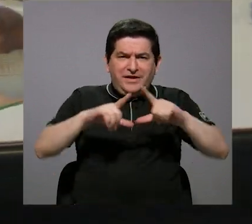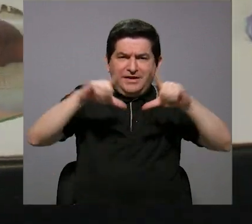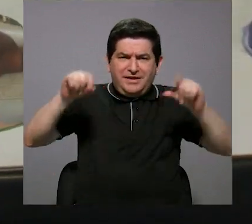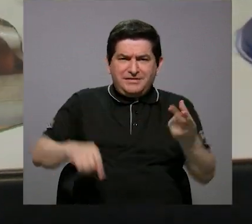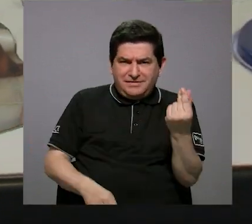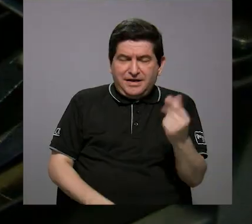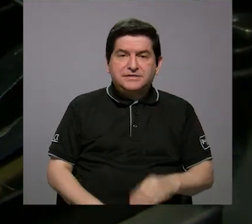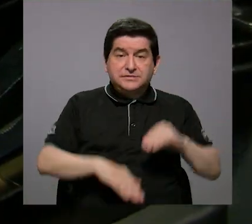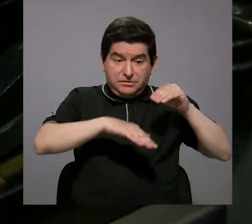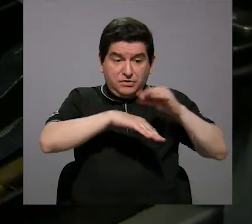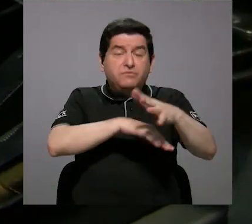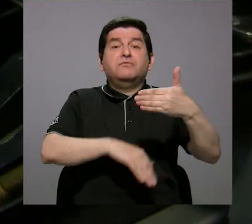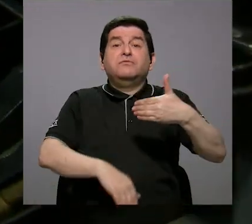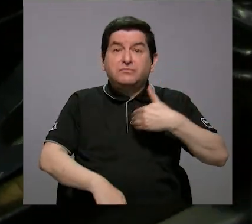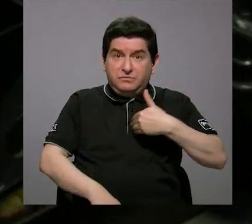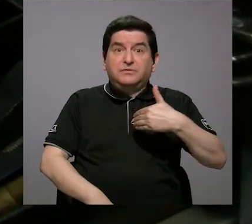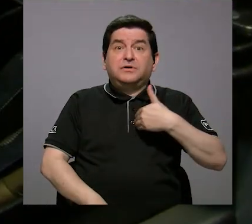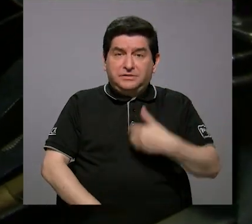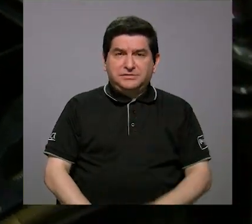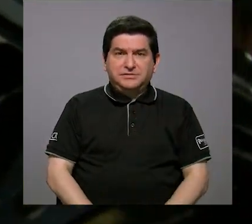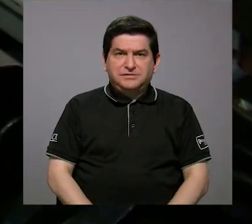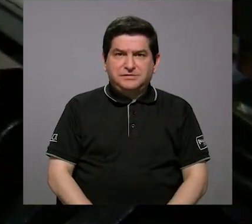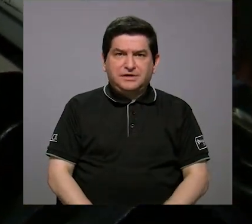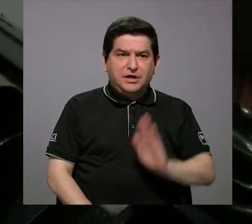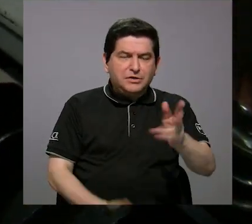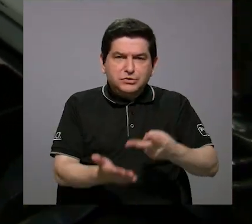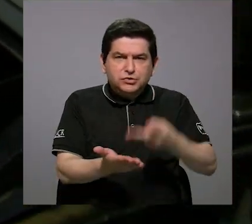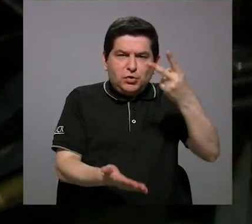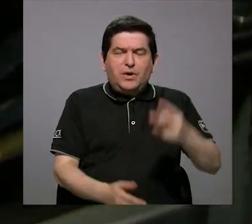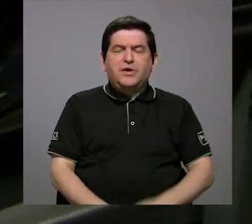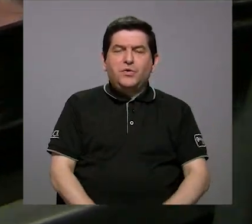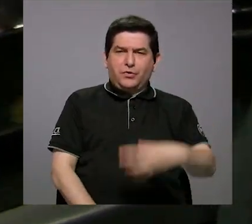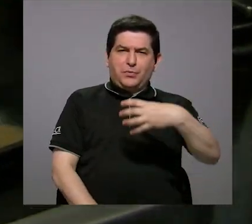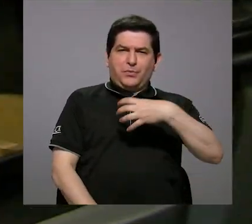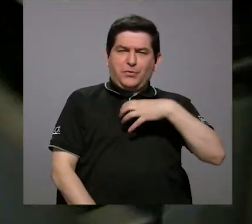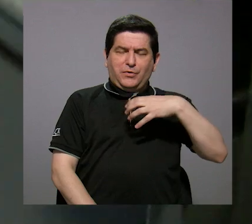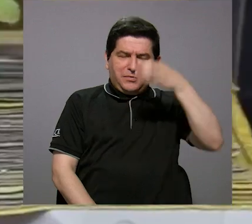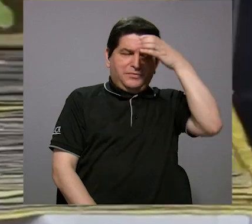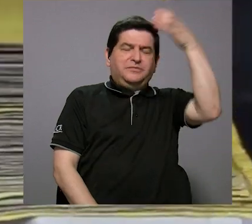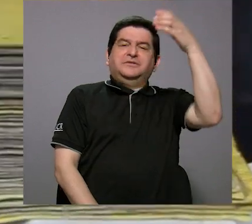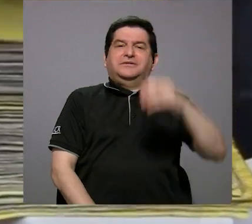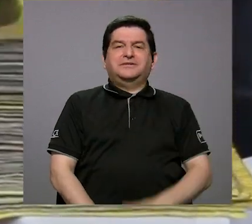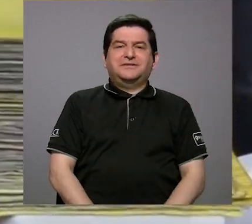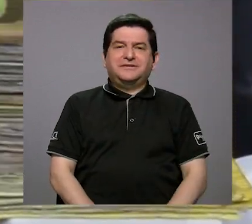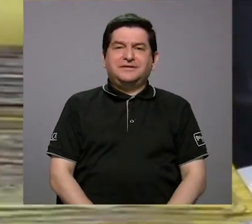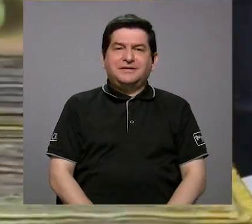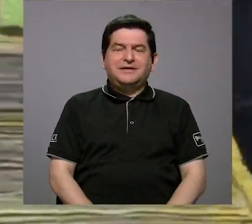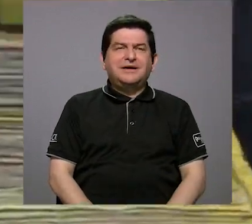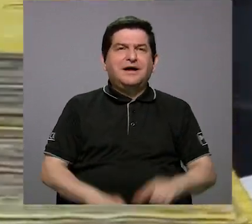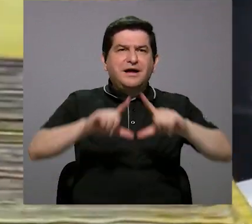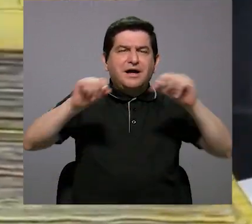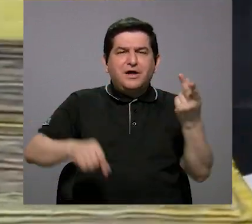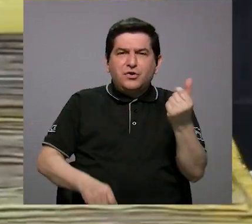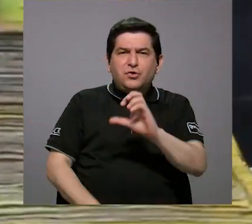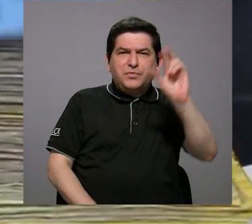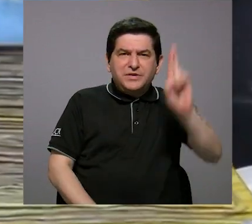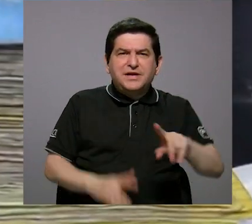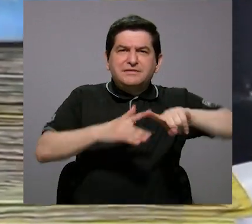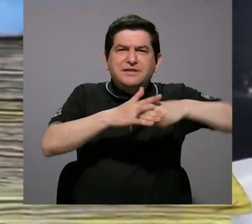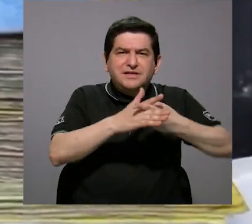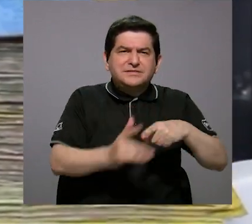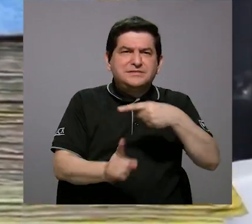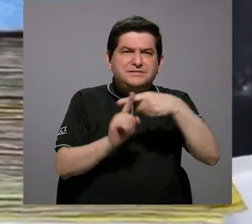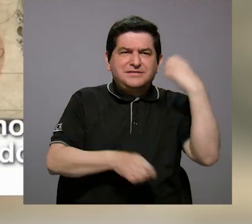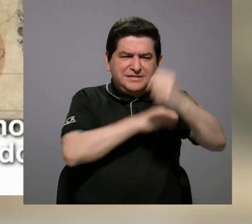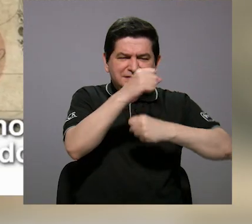billetes y las implicaciones que tienen como valor de patrimonio cultural. Los billetes se inician en Costa Rica